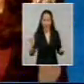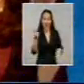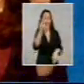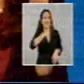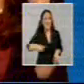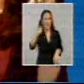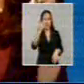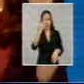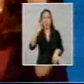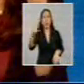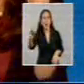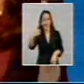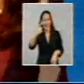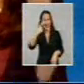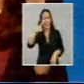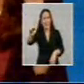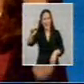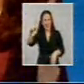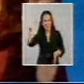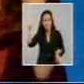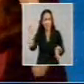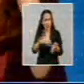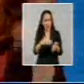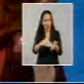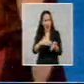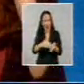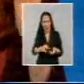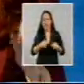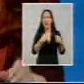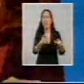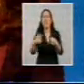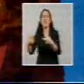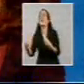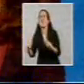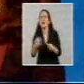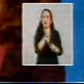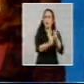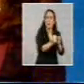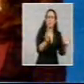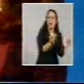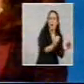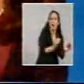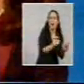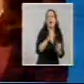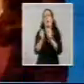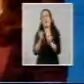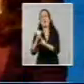mil millones otorgados a pequeñas y medianas empresas.